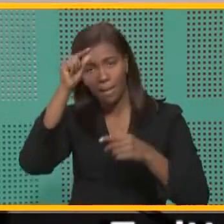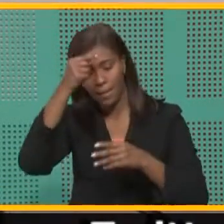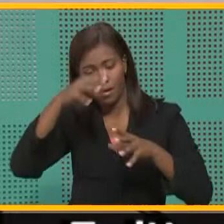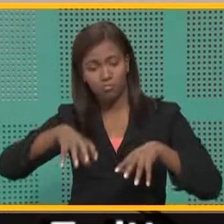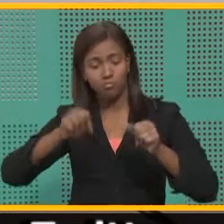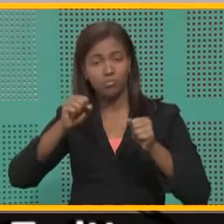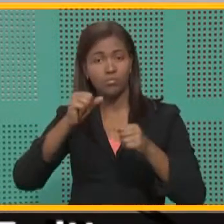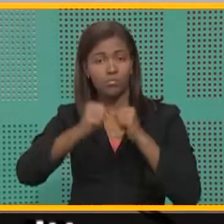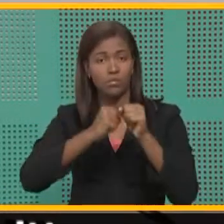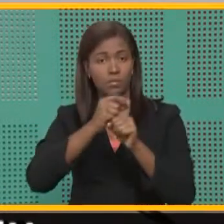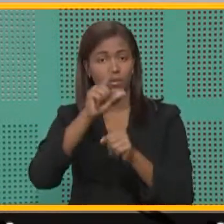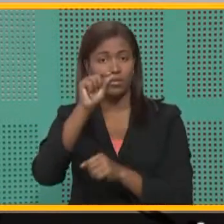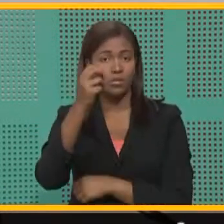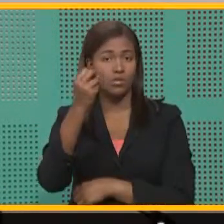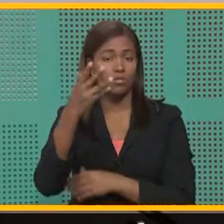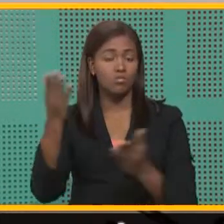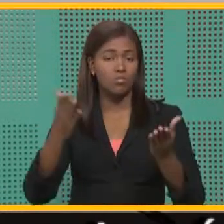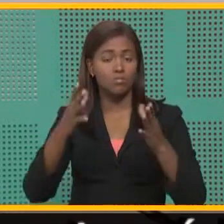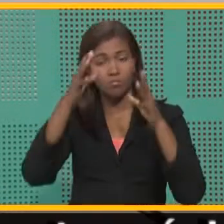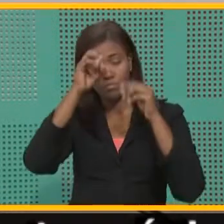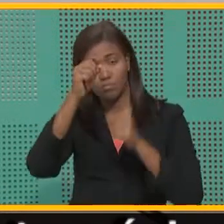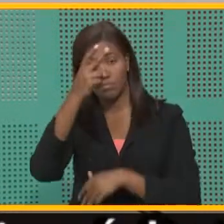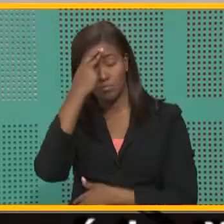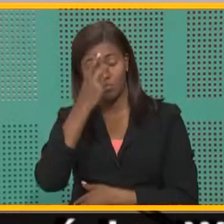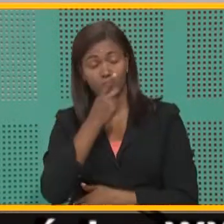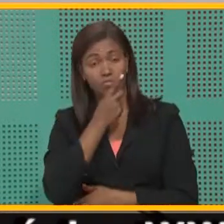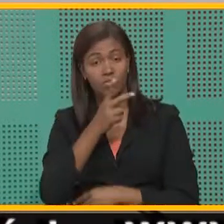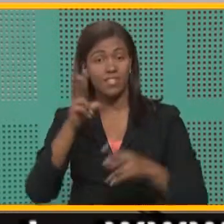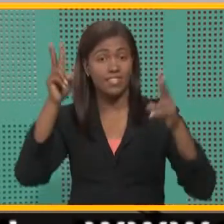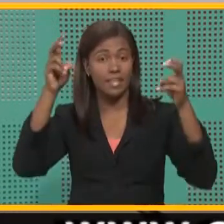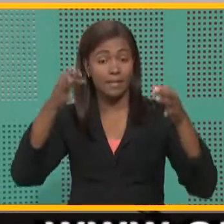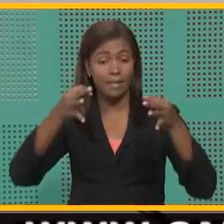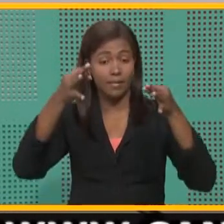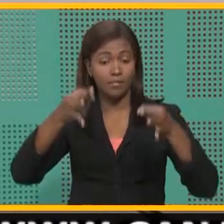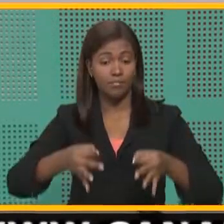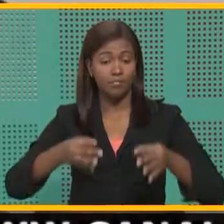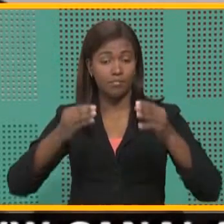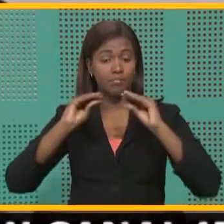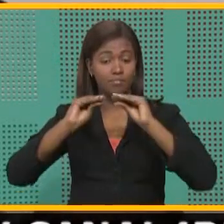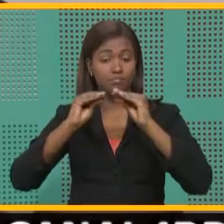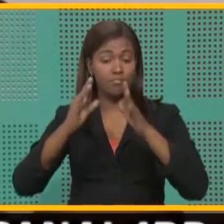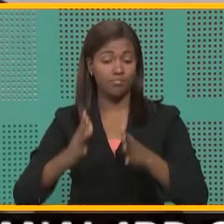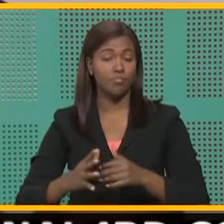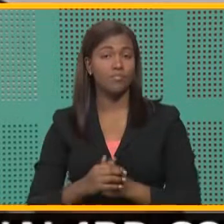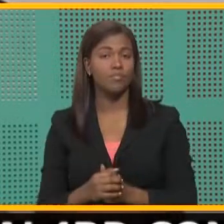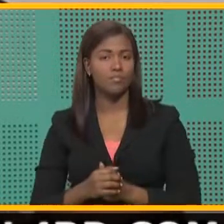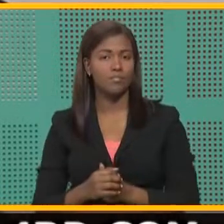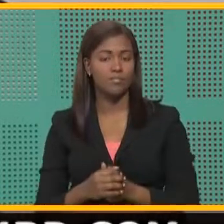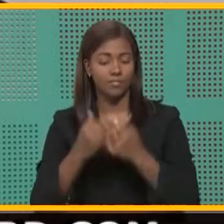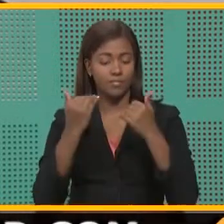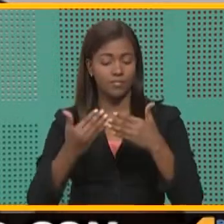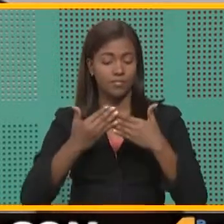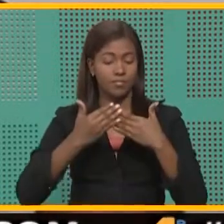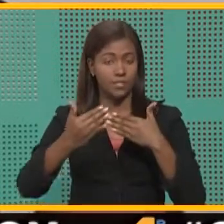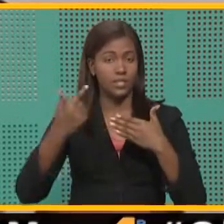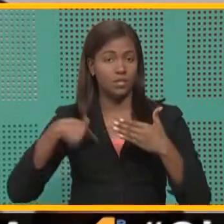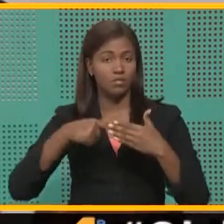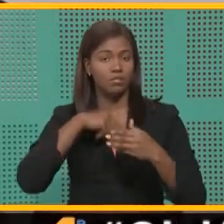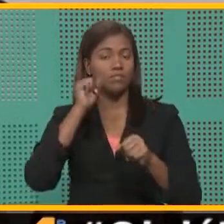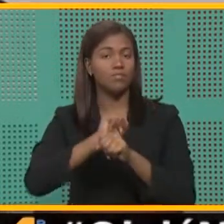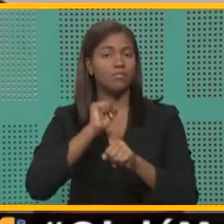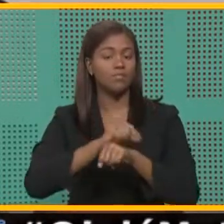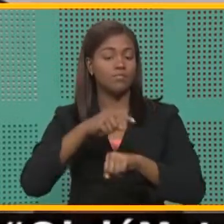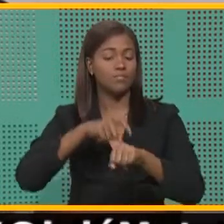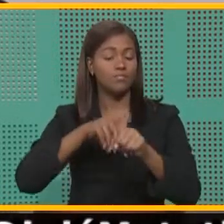de la República. El tema de la dignificación magisterial. De ahora en adelante, nuestra jornada